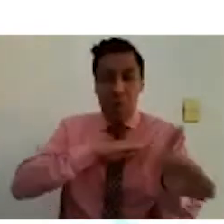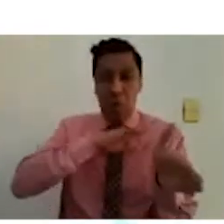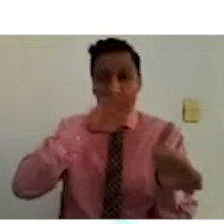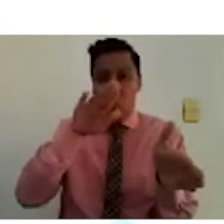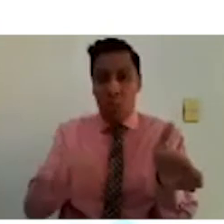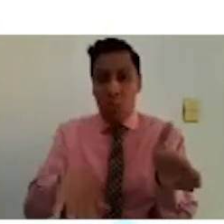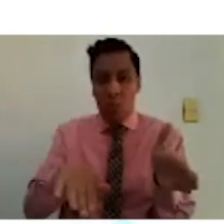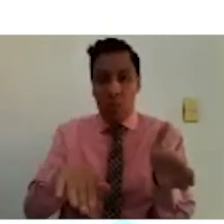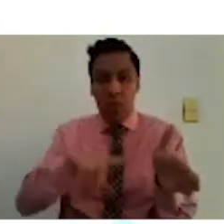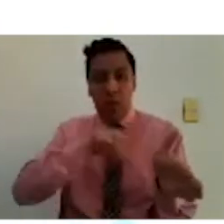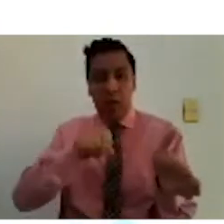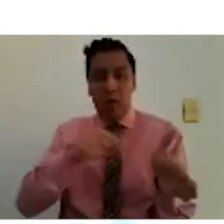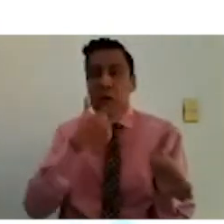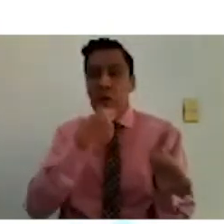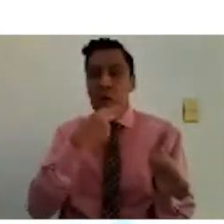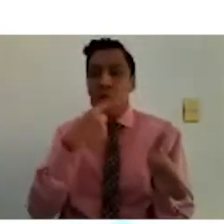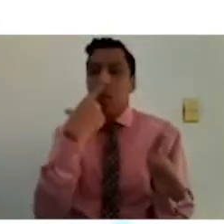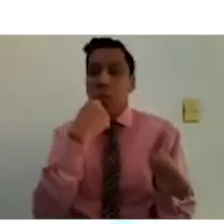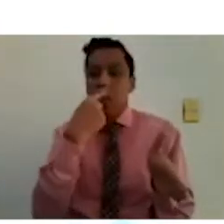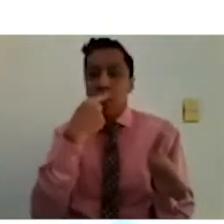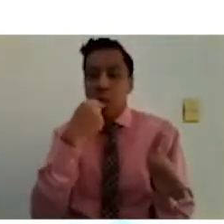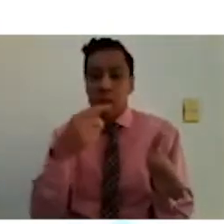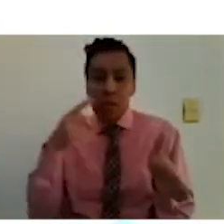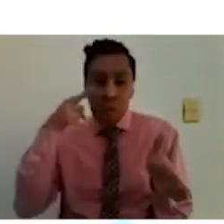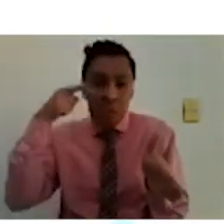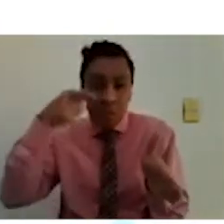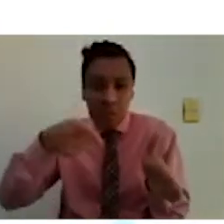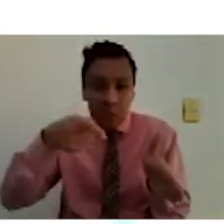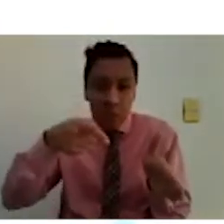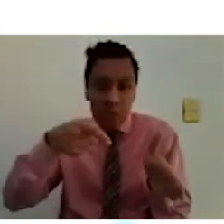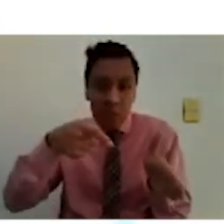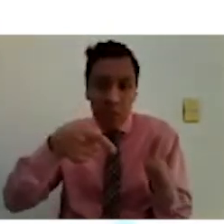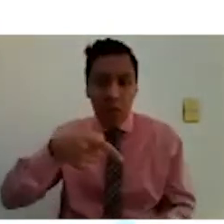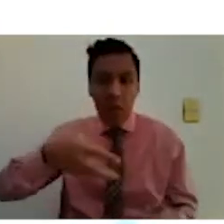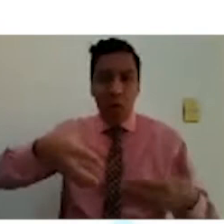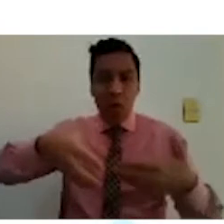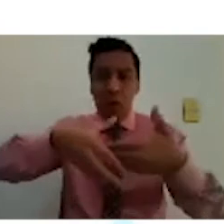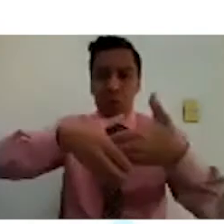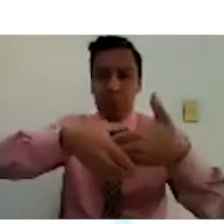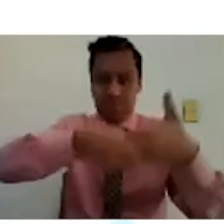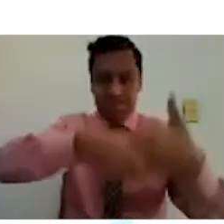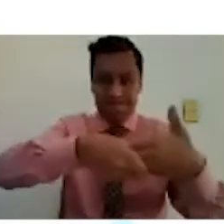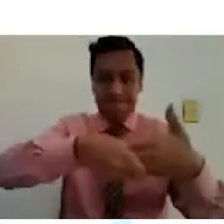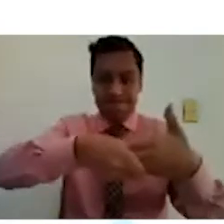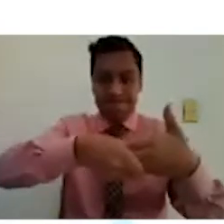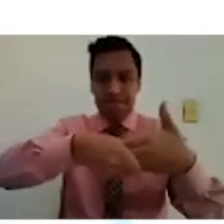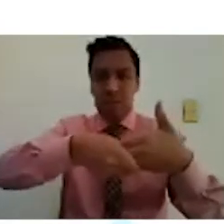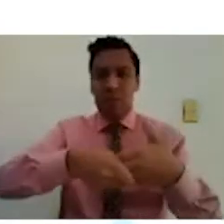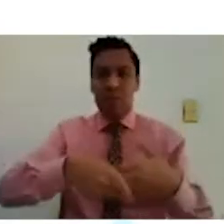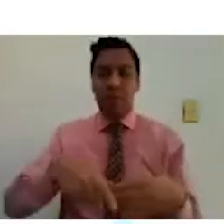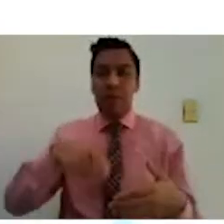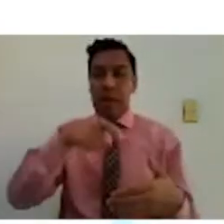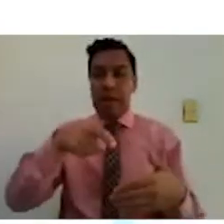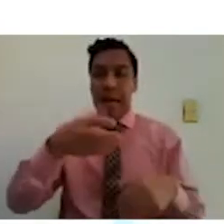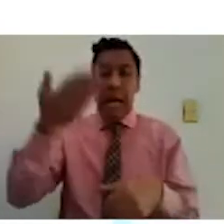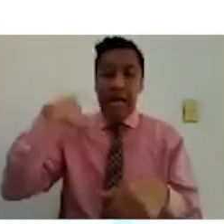inspectores con el diario del capitán, no sin antes saludar de mano al perito que antes ha tocado el